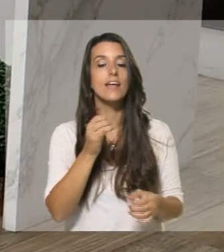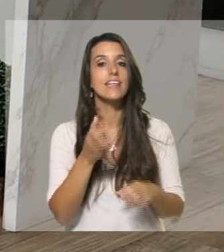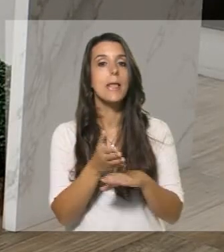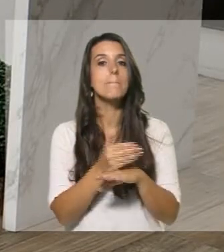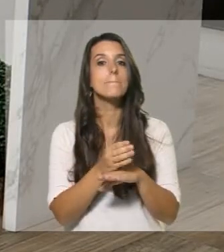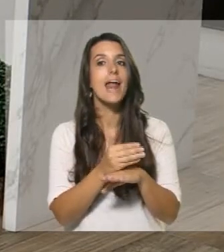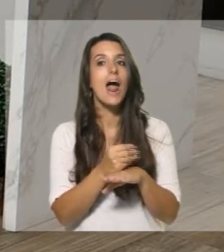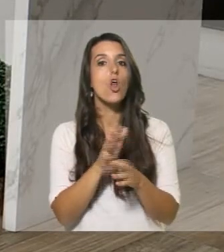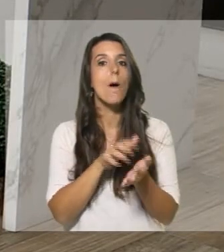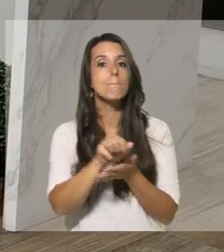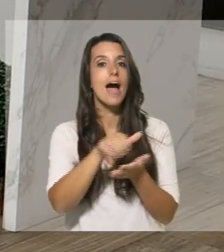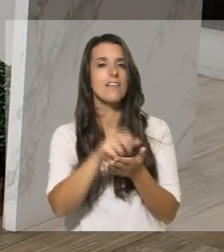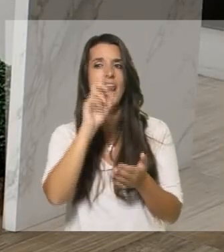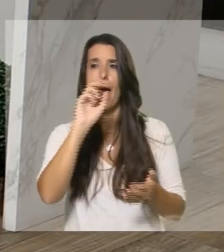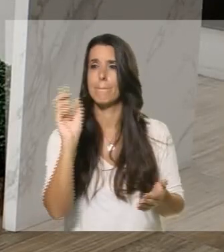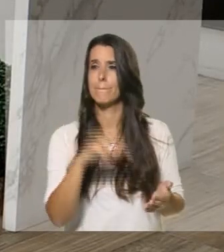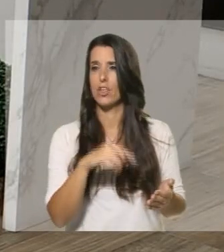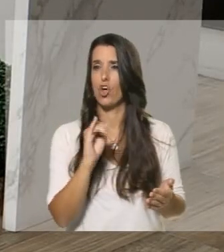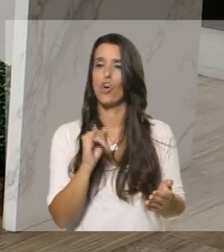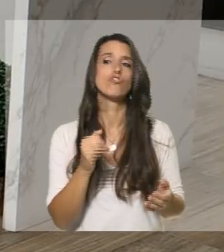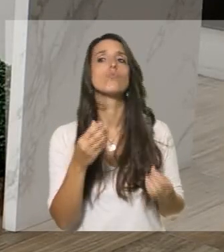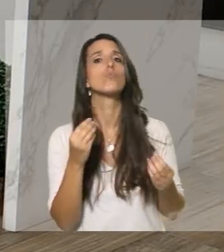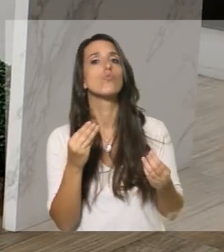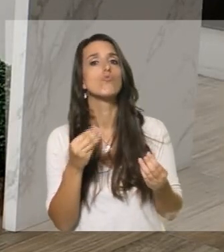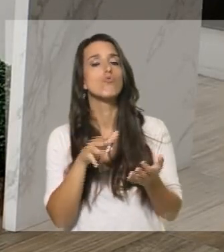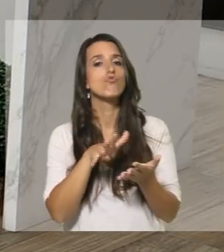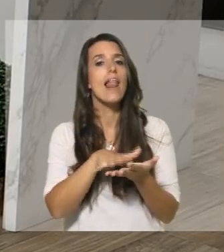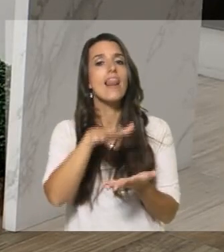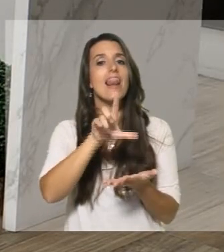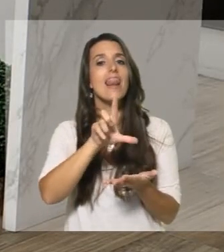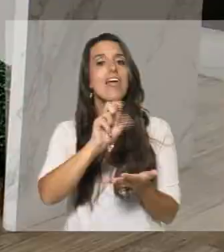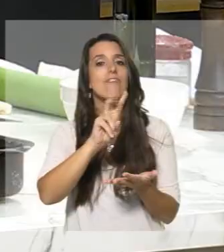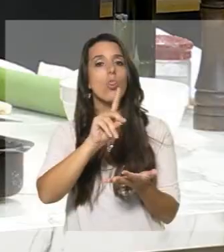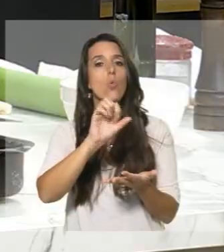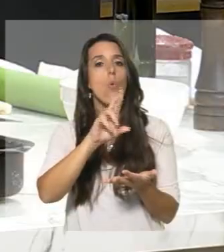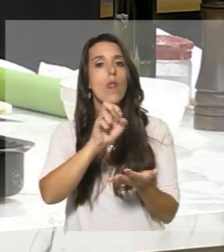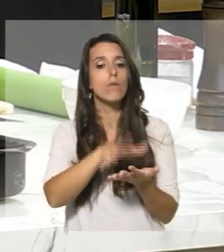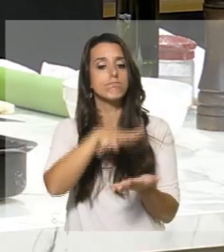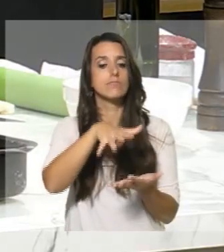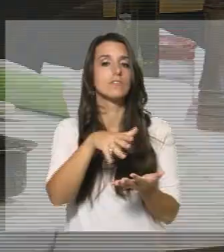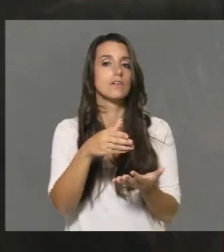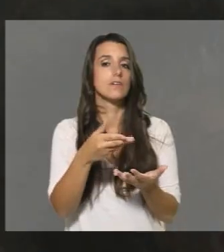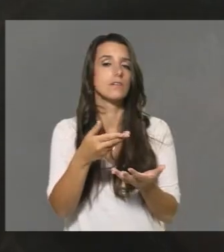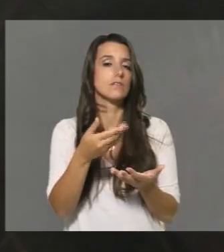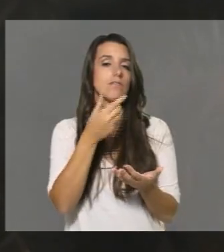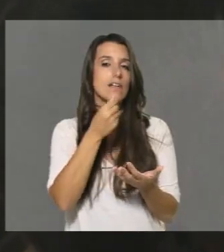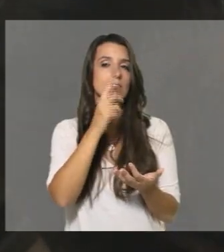con leche. Leuda rapidísimo. Y ya además, está. Porque tiene mucha levadura. Entonces eso hace que sean masas que leuden